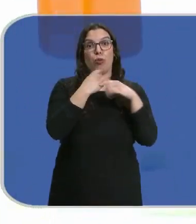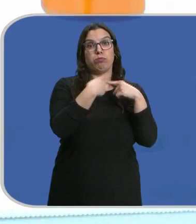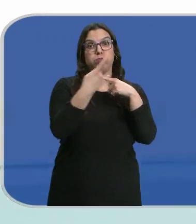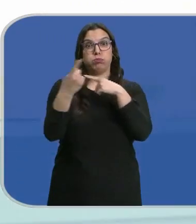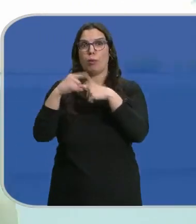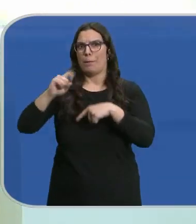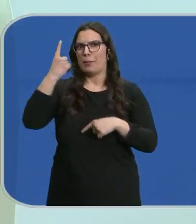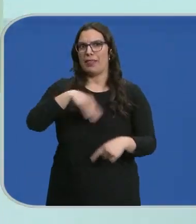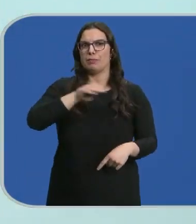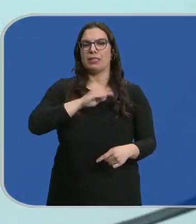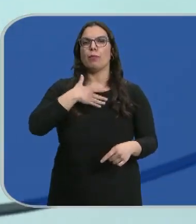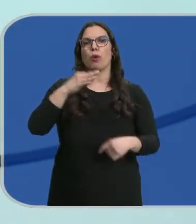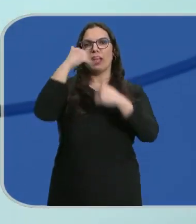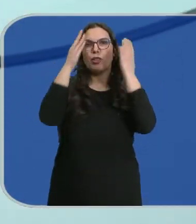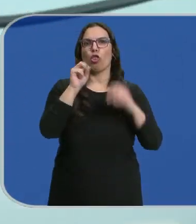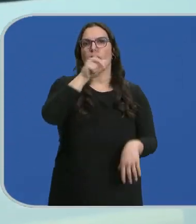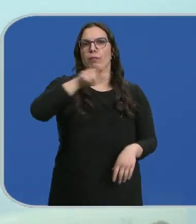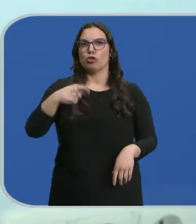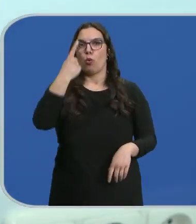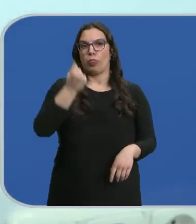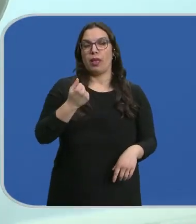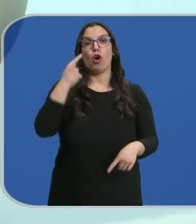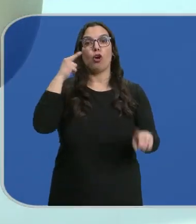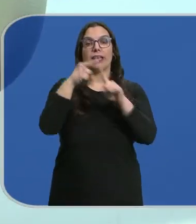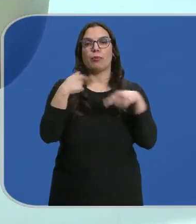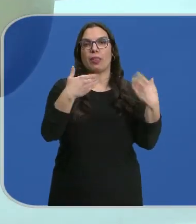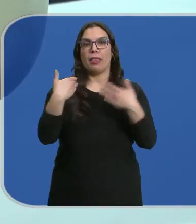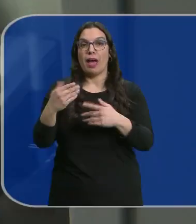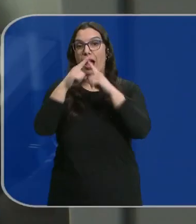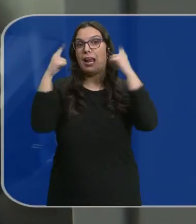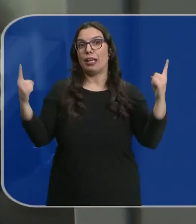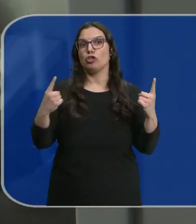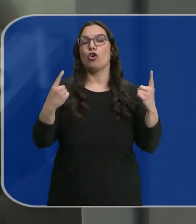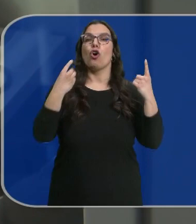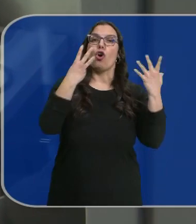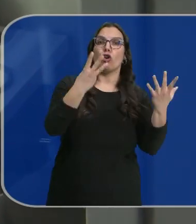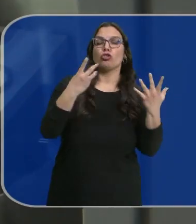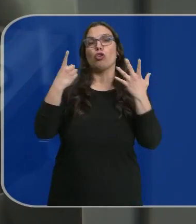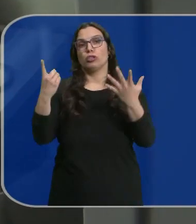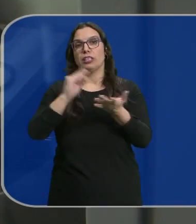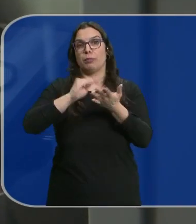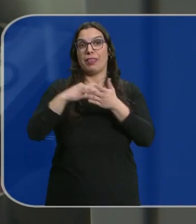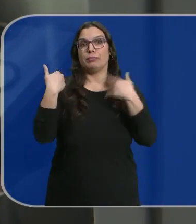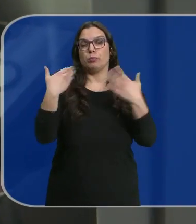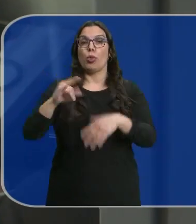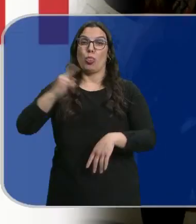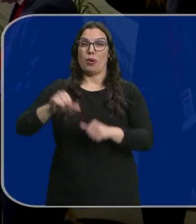atender a 12 donantes al día. El objetivo, que donen plasma entre 6 y 8 veces al año, el doble que hasta ahora.